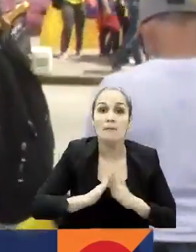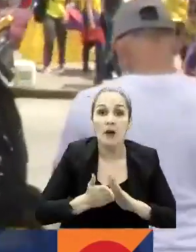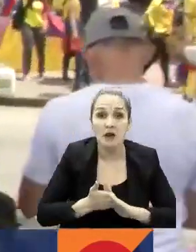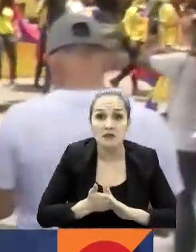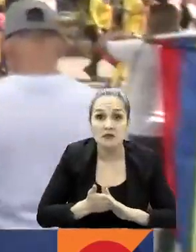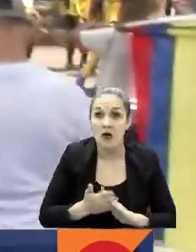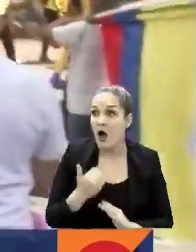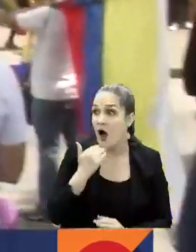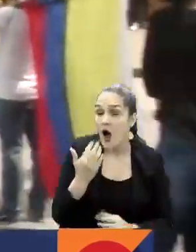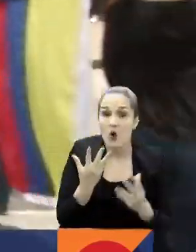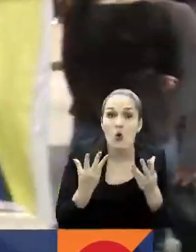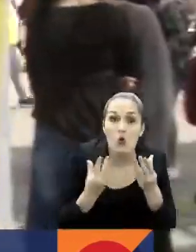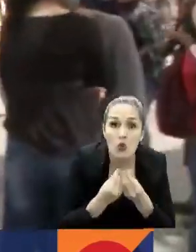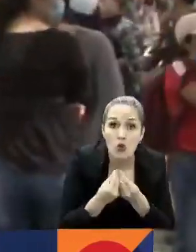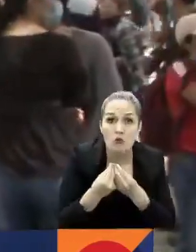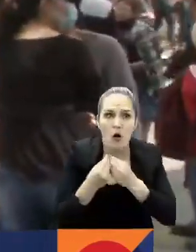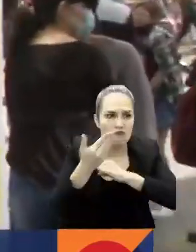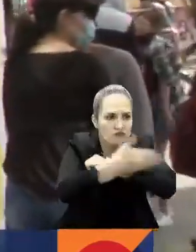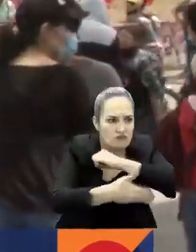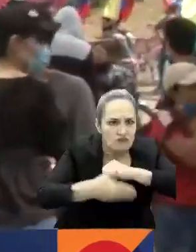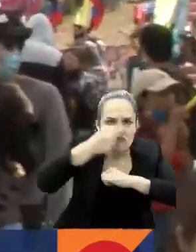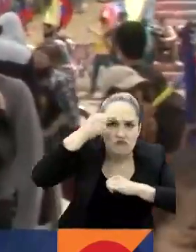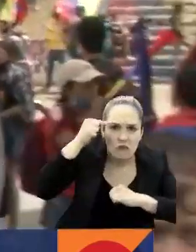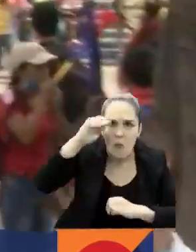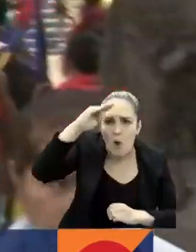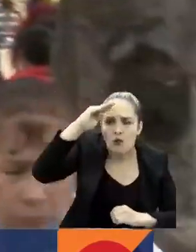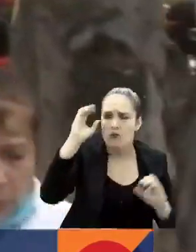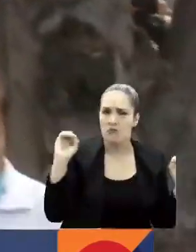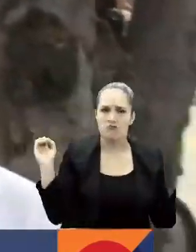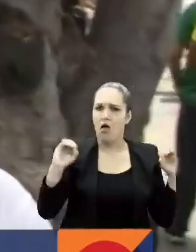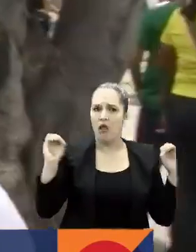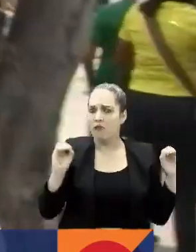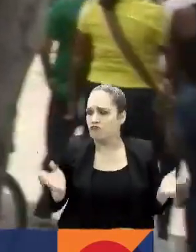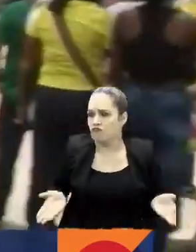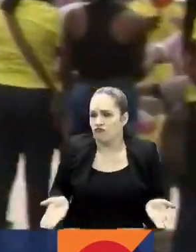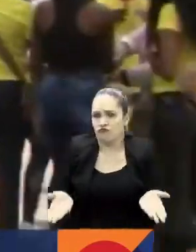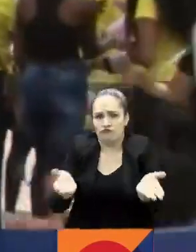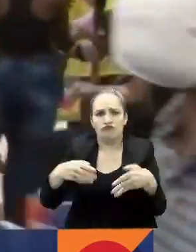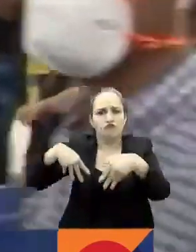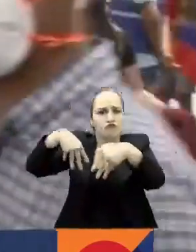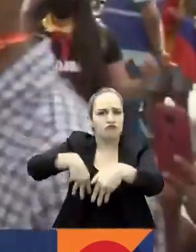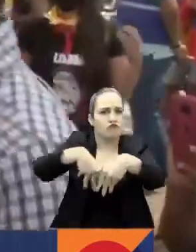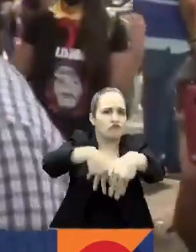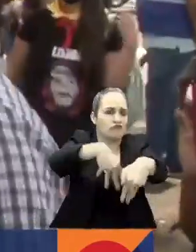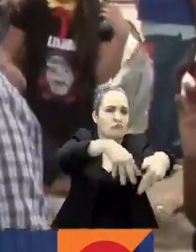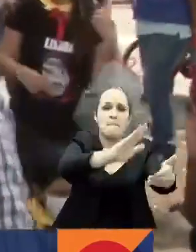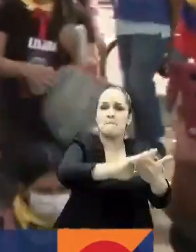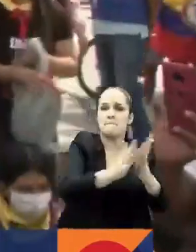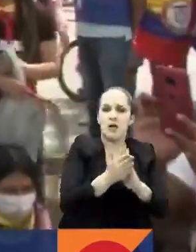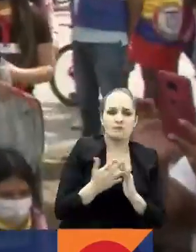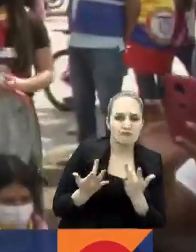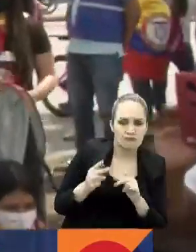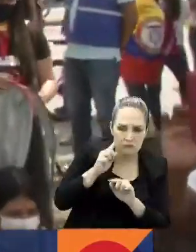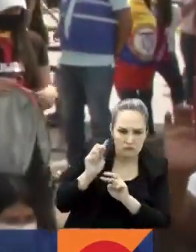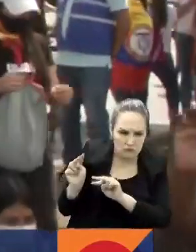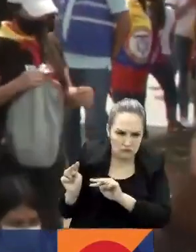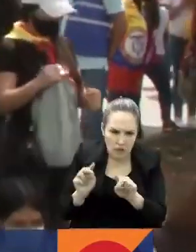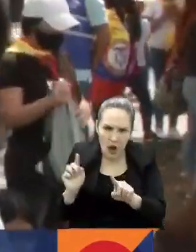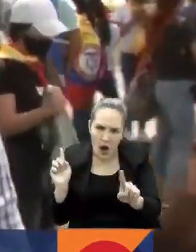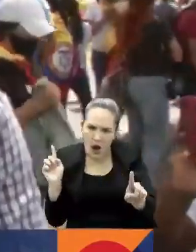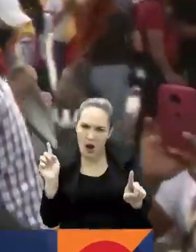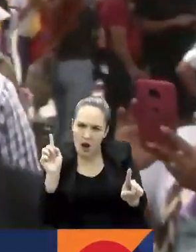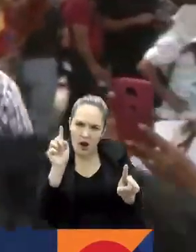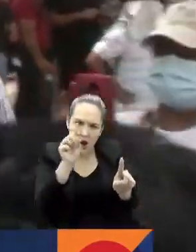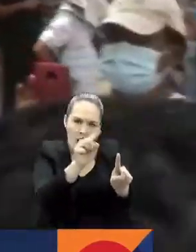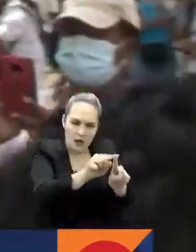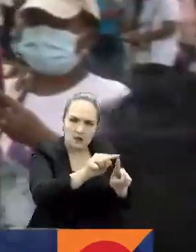presencia del grupo antidisturbios de la policía para permitir que la movilización continúe así, pacífica, y se espera que llegue esta concentración